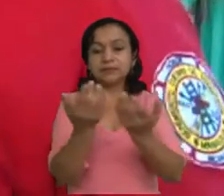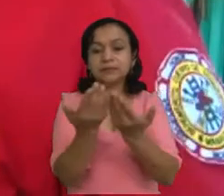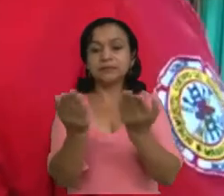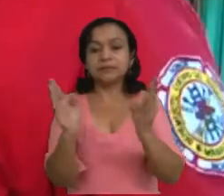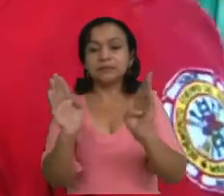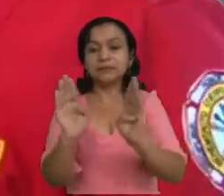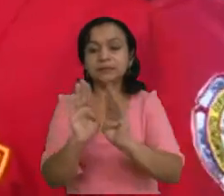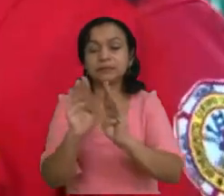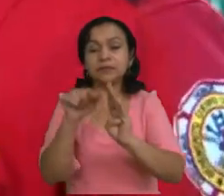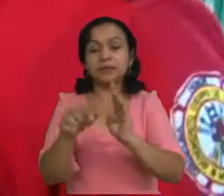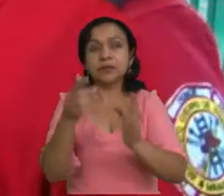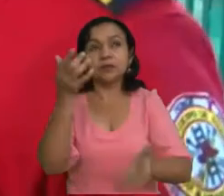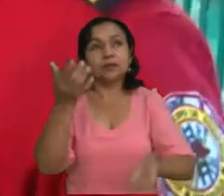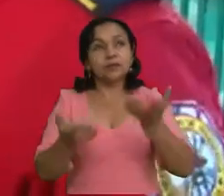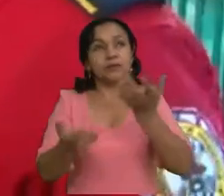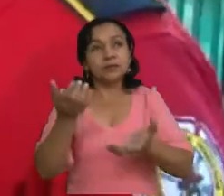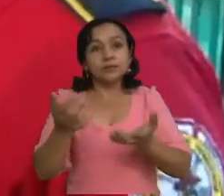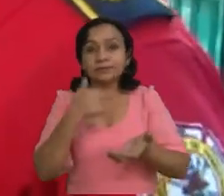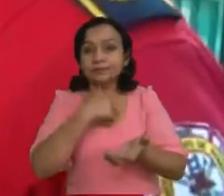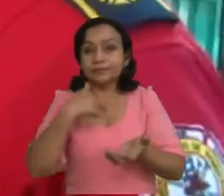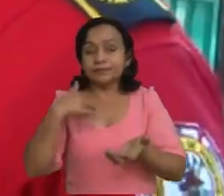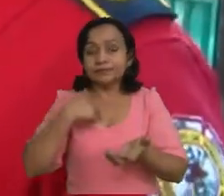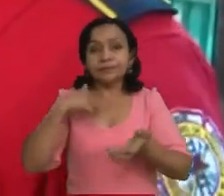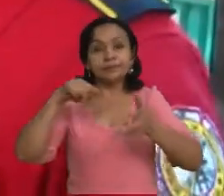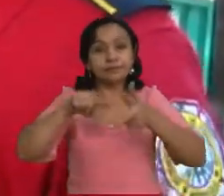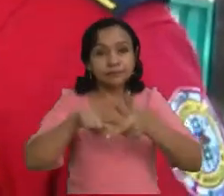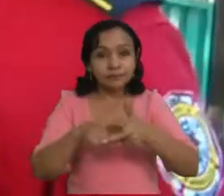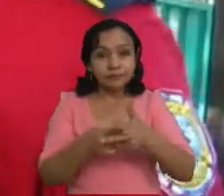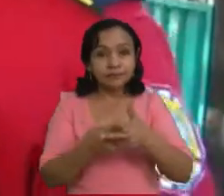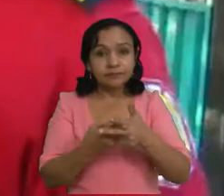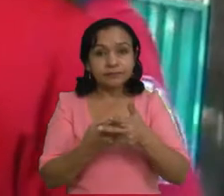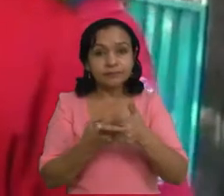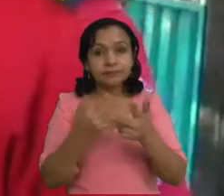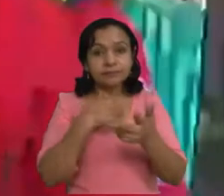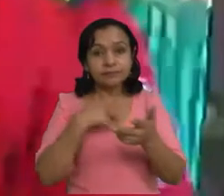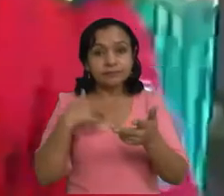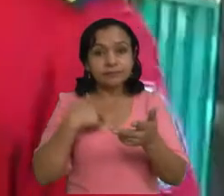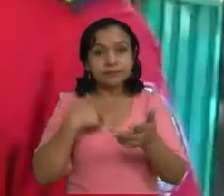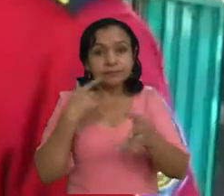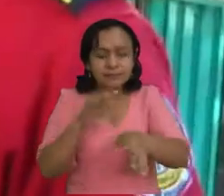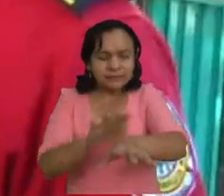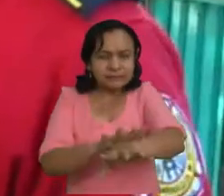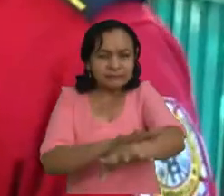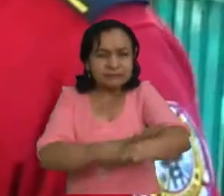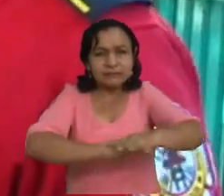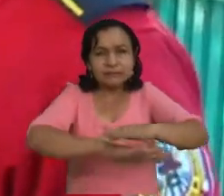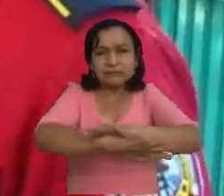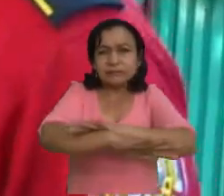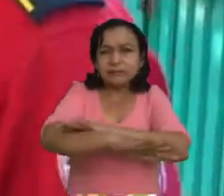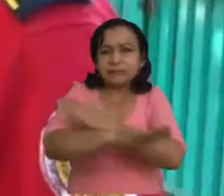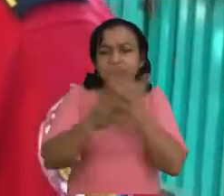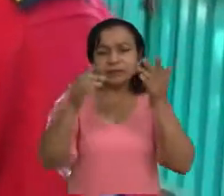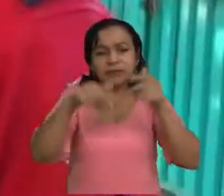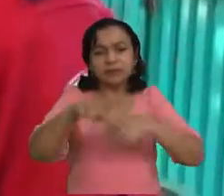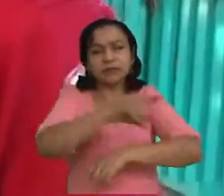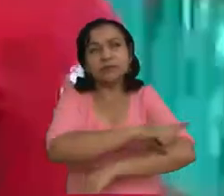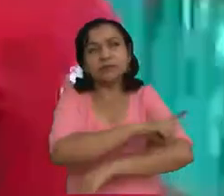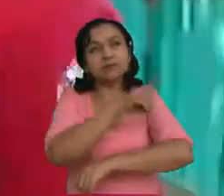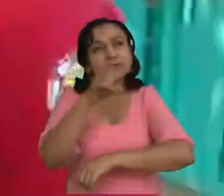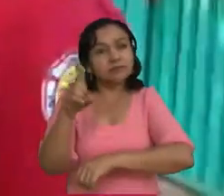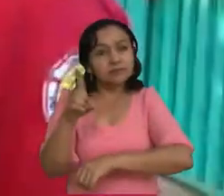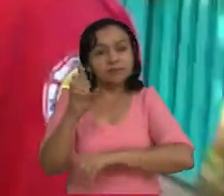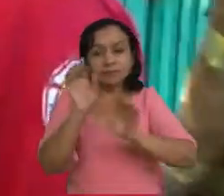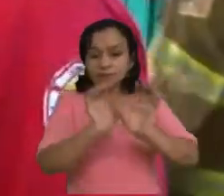se originó el incendio, lo cual provocó que se dieran las quemaduras y el hecho lamentable que estamos en el día de hoy. ¿Esos